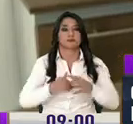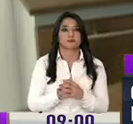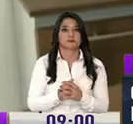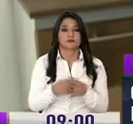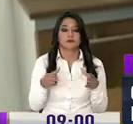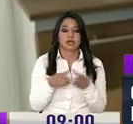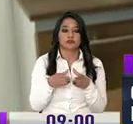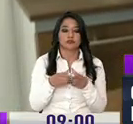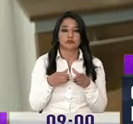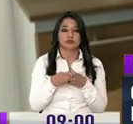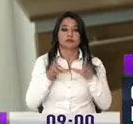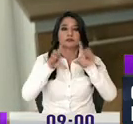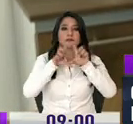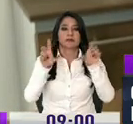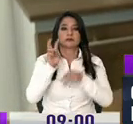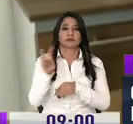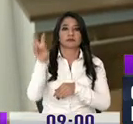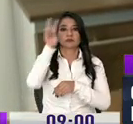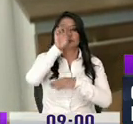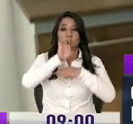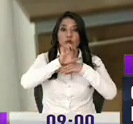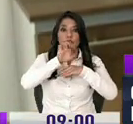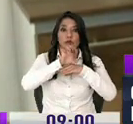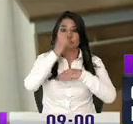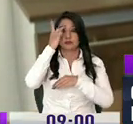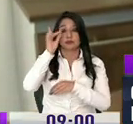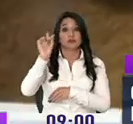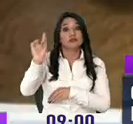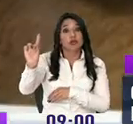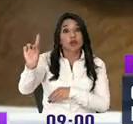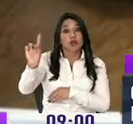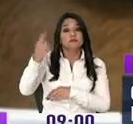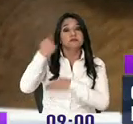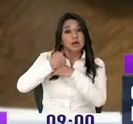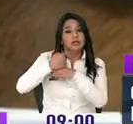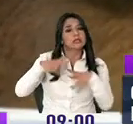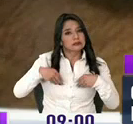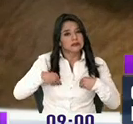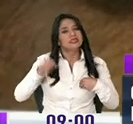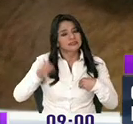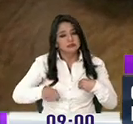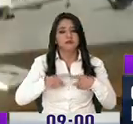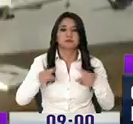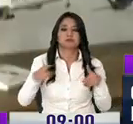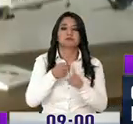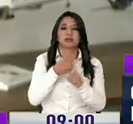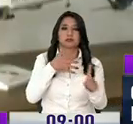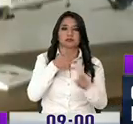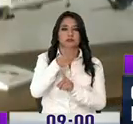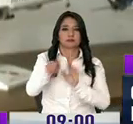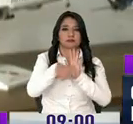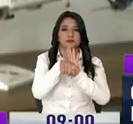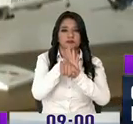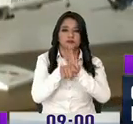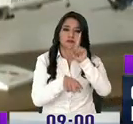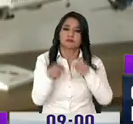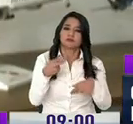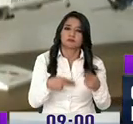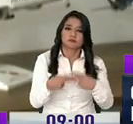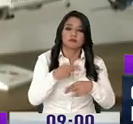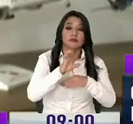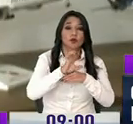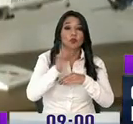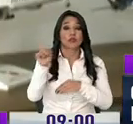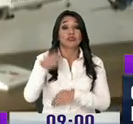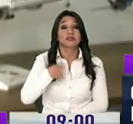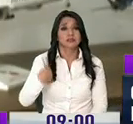la Asociación de Agencias de Viajes del Ecuador, esta resolución adoptada ha causado afectación. Hay mucho comercio entre